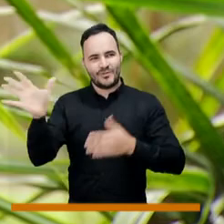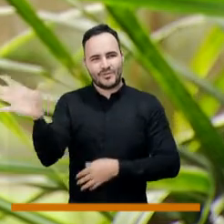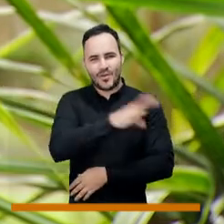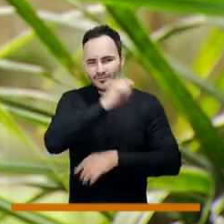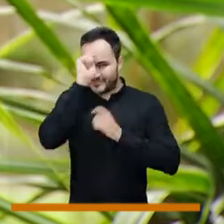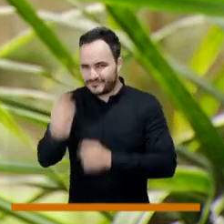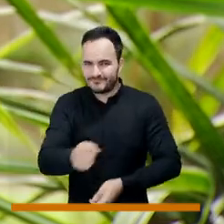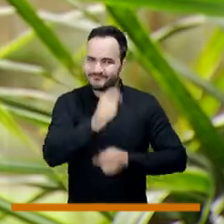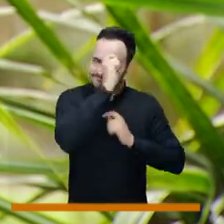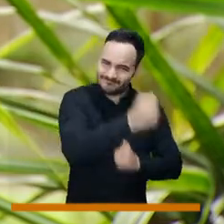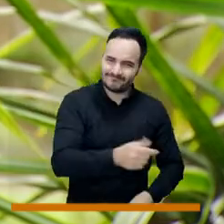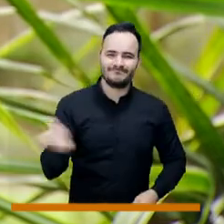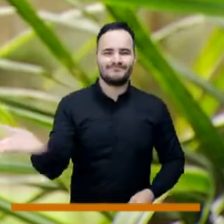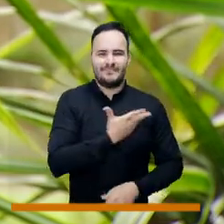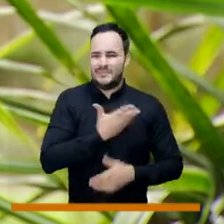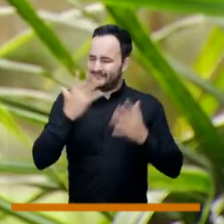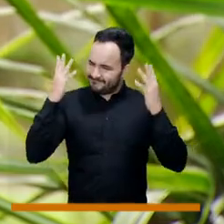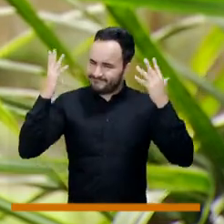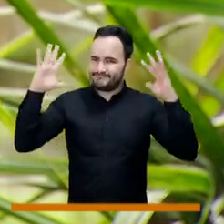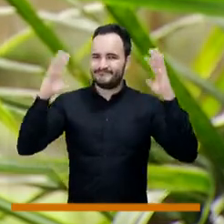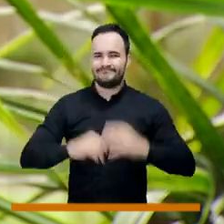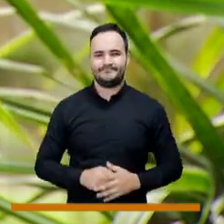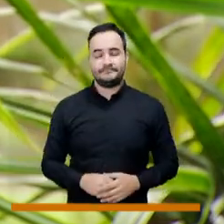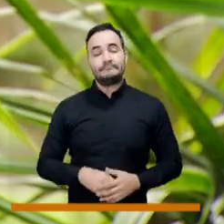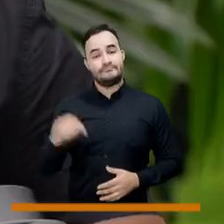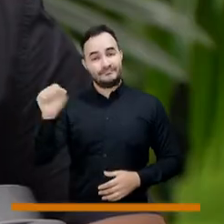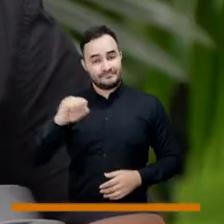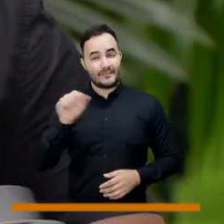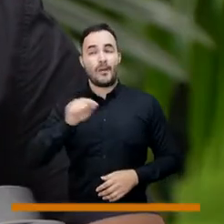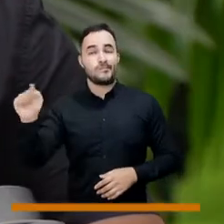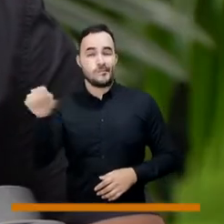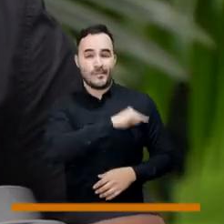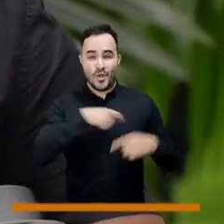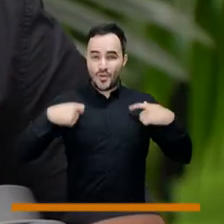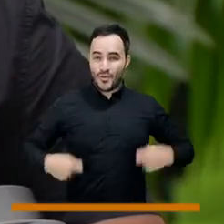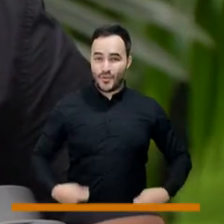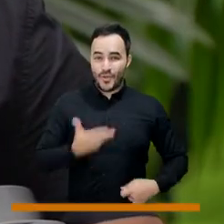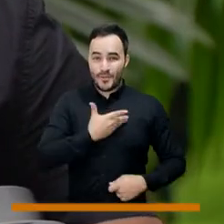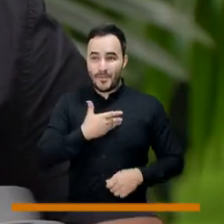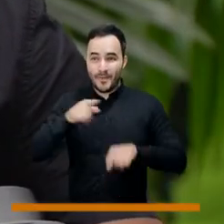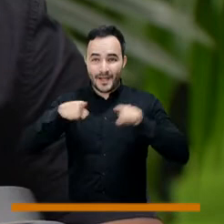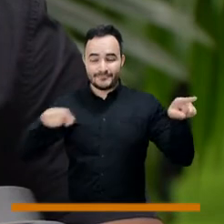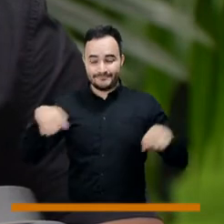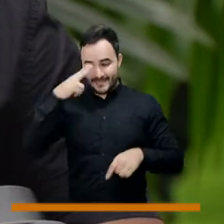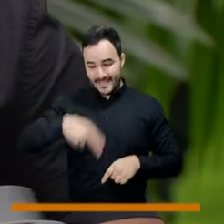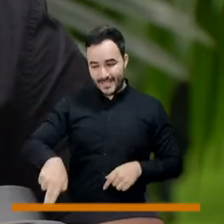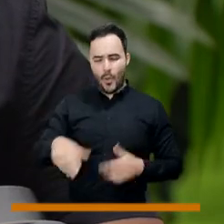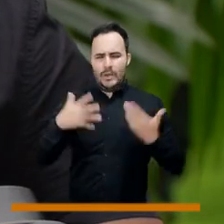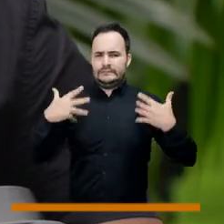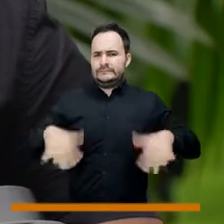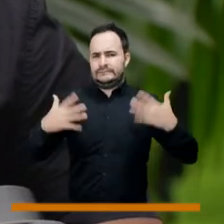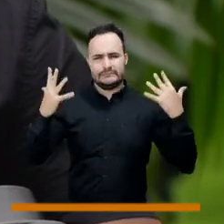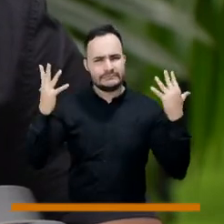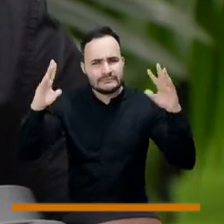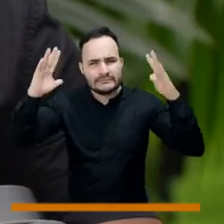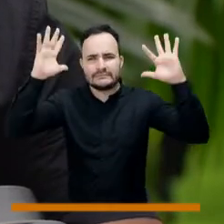a través de este espacio De Frente desde el Consejo de la Ciudad. Sí, a todas las madres de